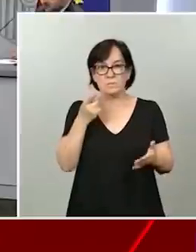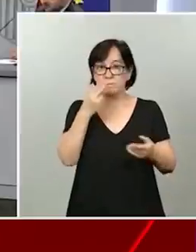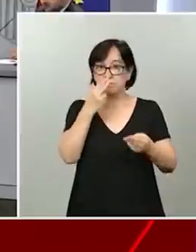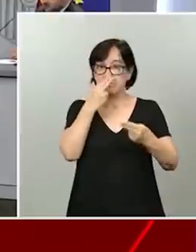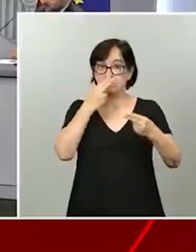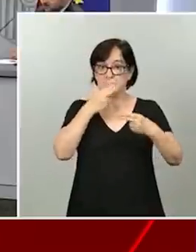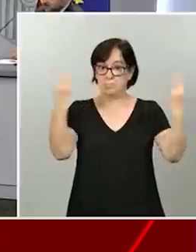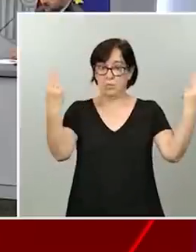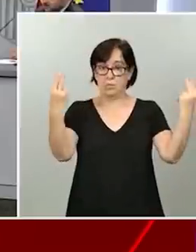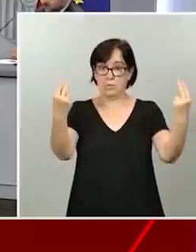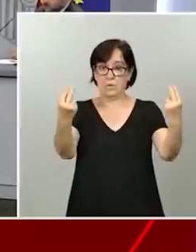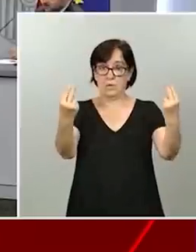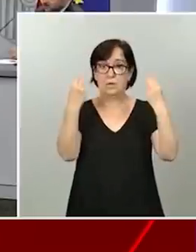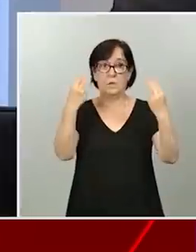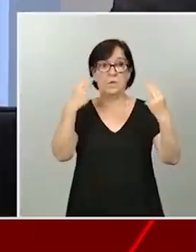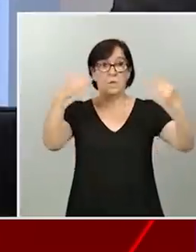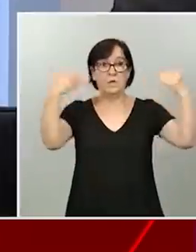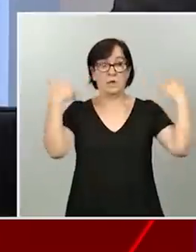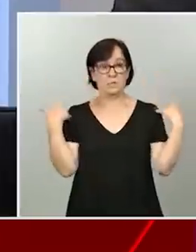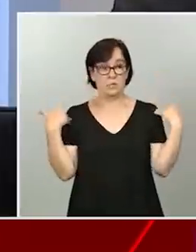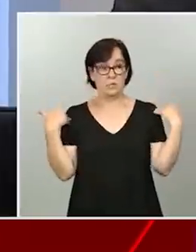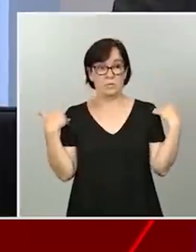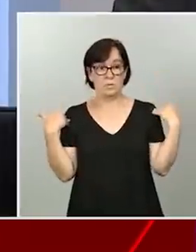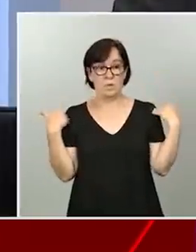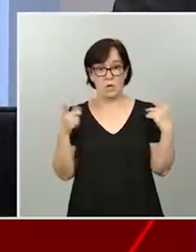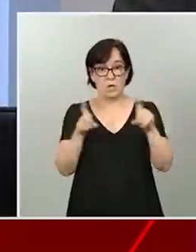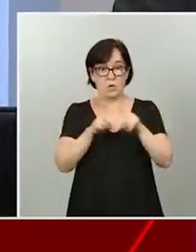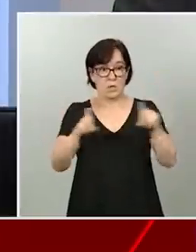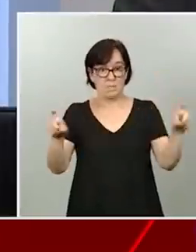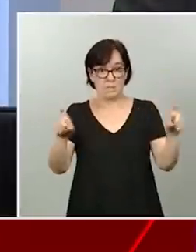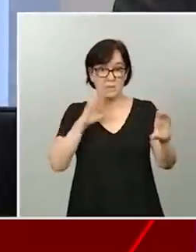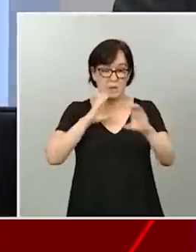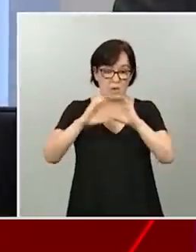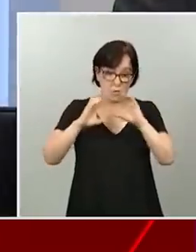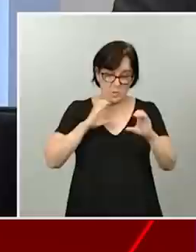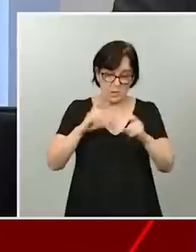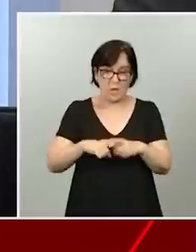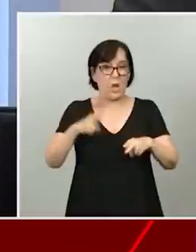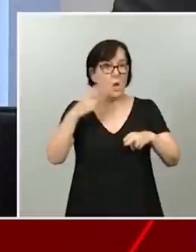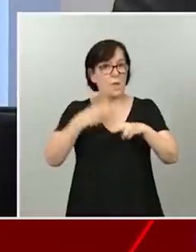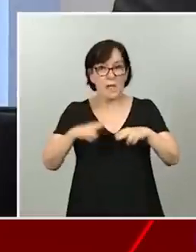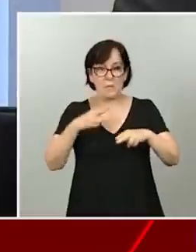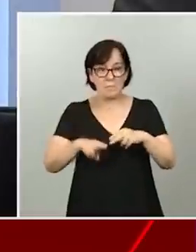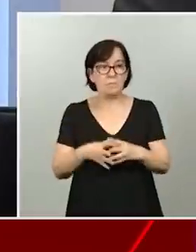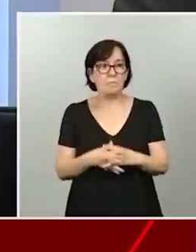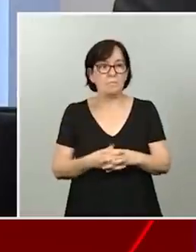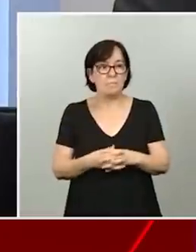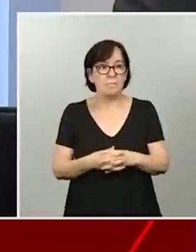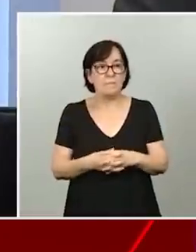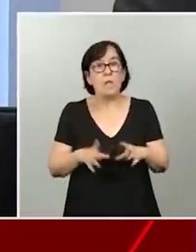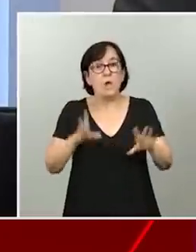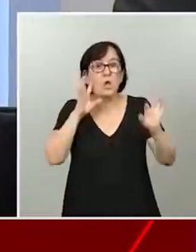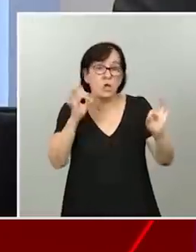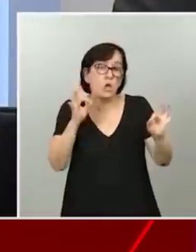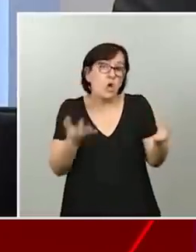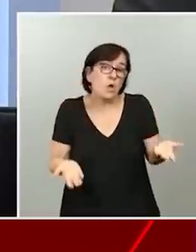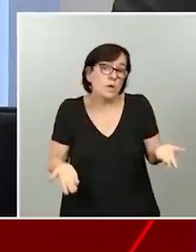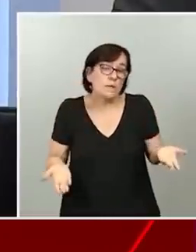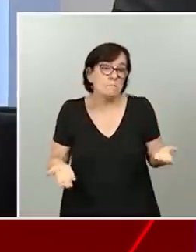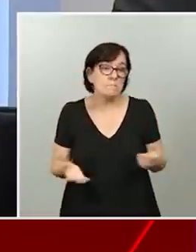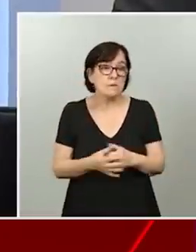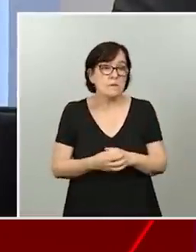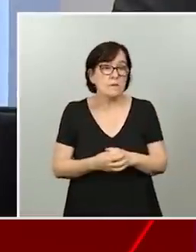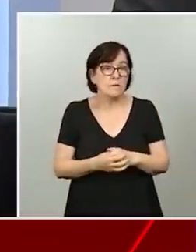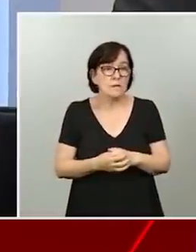que tú me insultes porque de esa manera a me habilitas para tomar, en base a todo el poder que tengo, las medidas que me dé la gana para machacarte mediáticamente.